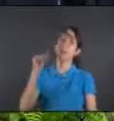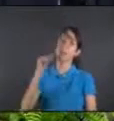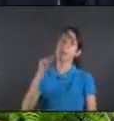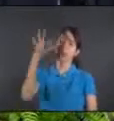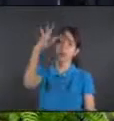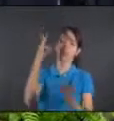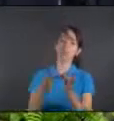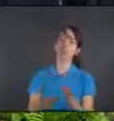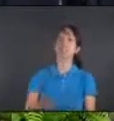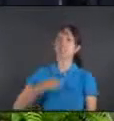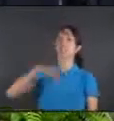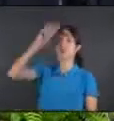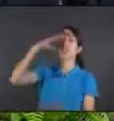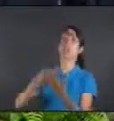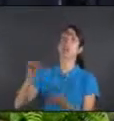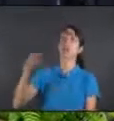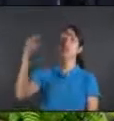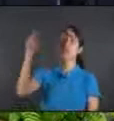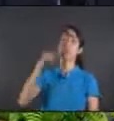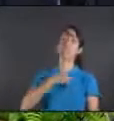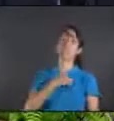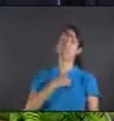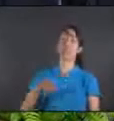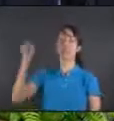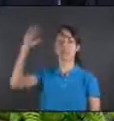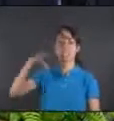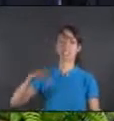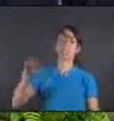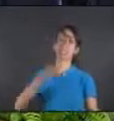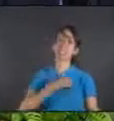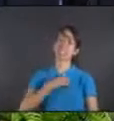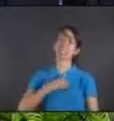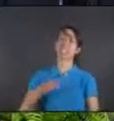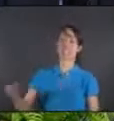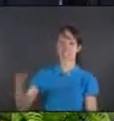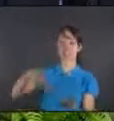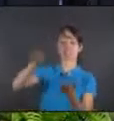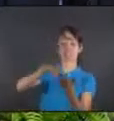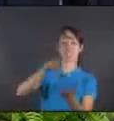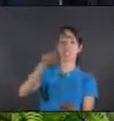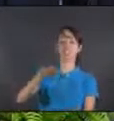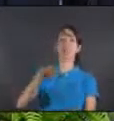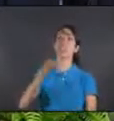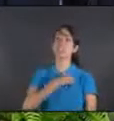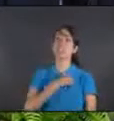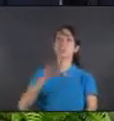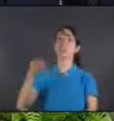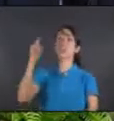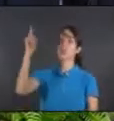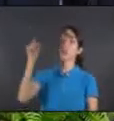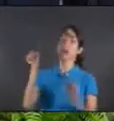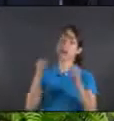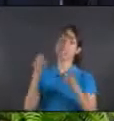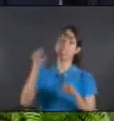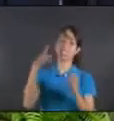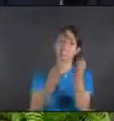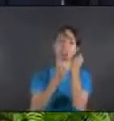de cosas que se habían terminado, que se daban por terminadas. Eso vendrá.